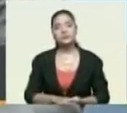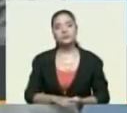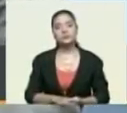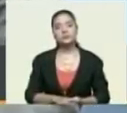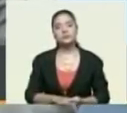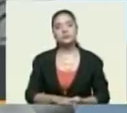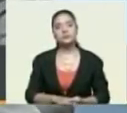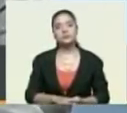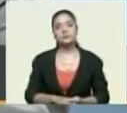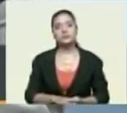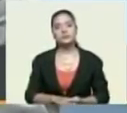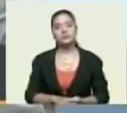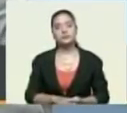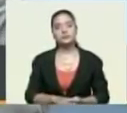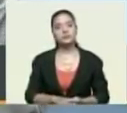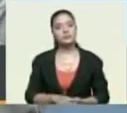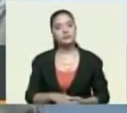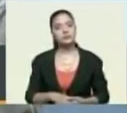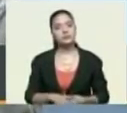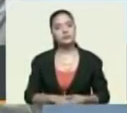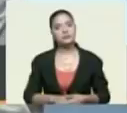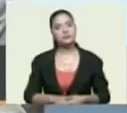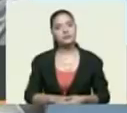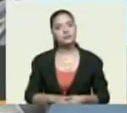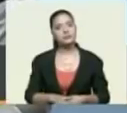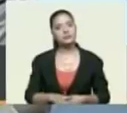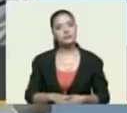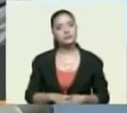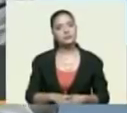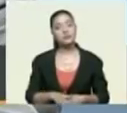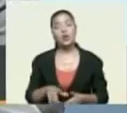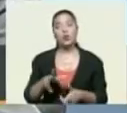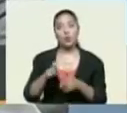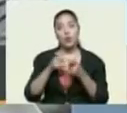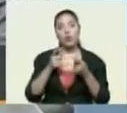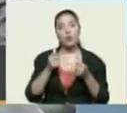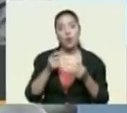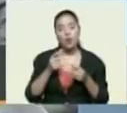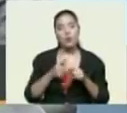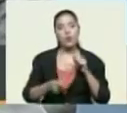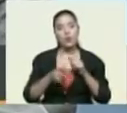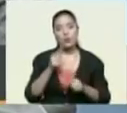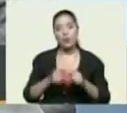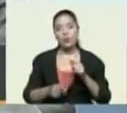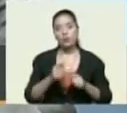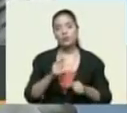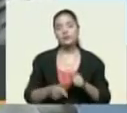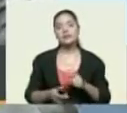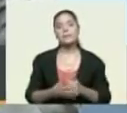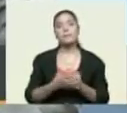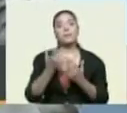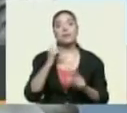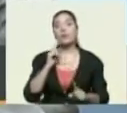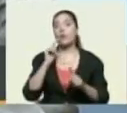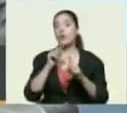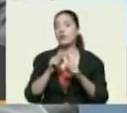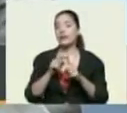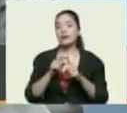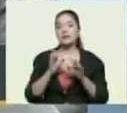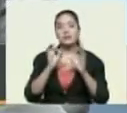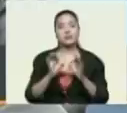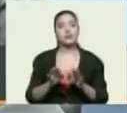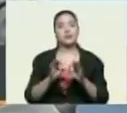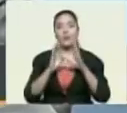traficado de manera vil, indigna, con cobro de comisiones, con objetivos